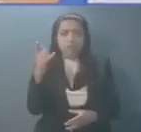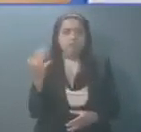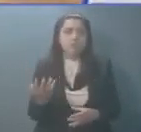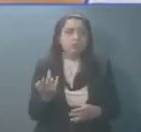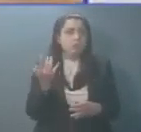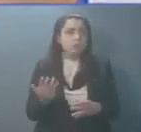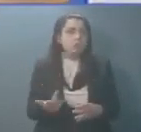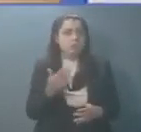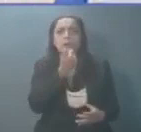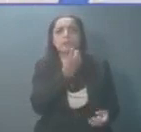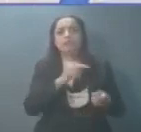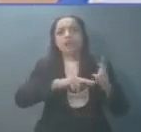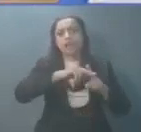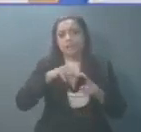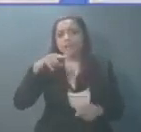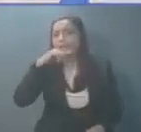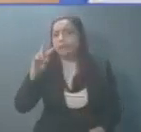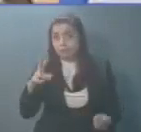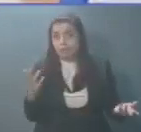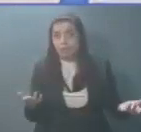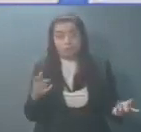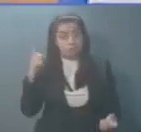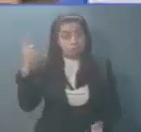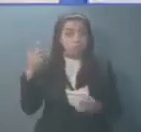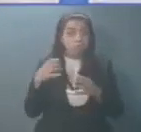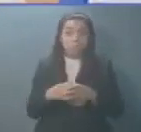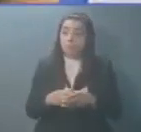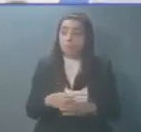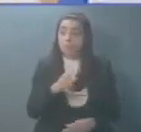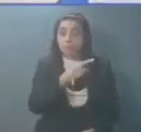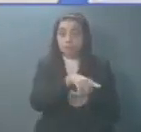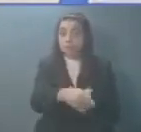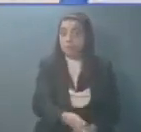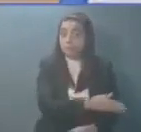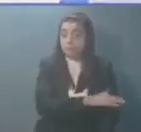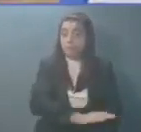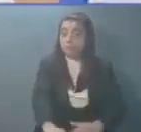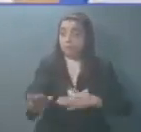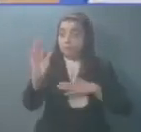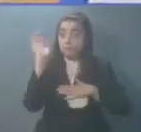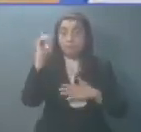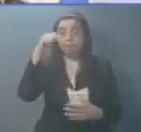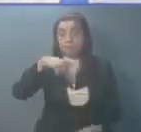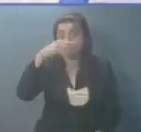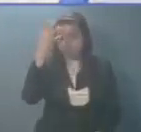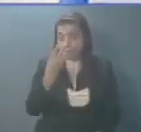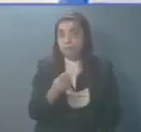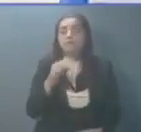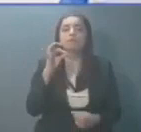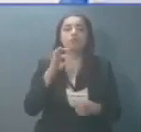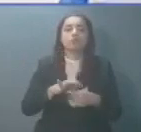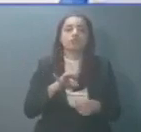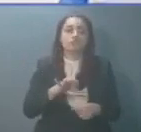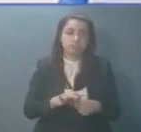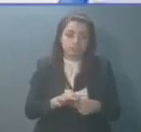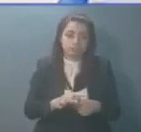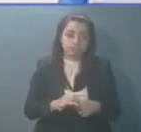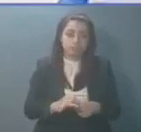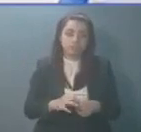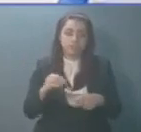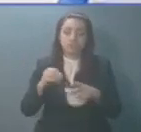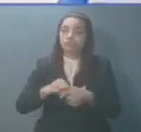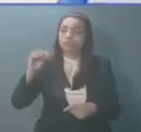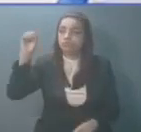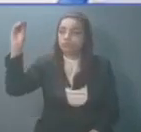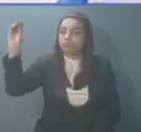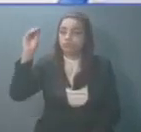siguen esperando. Y no se van a ir porque ustedes les prometieron que este día iban a votar por el préstamo.